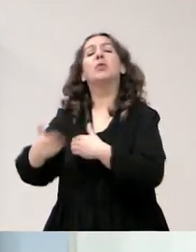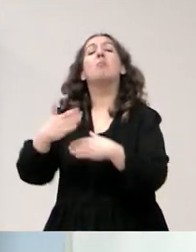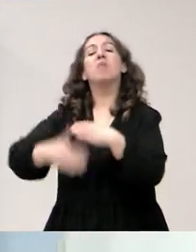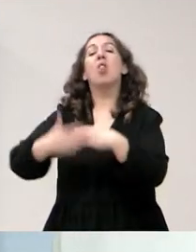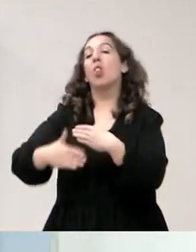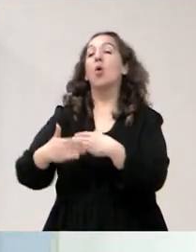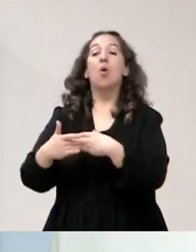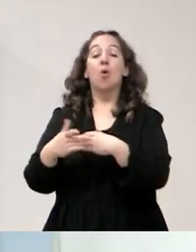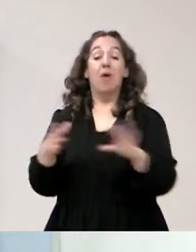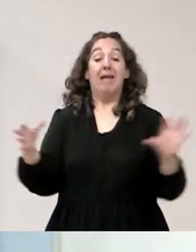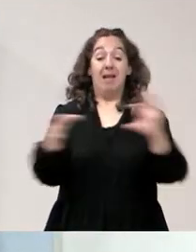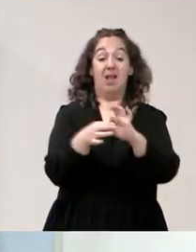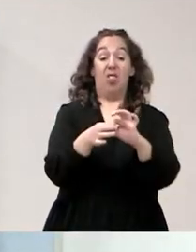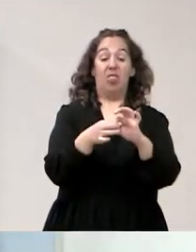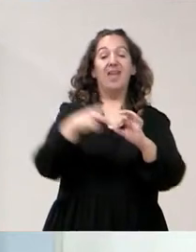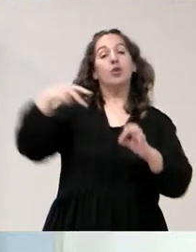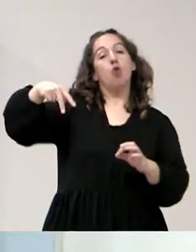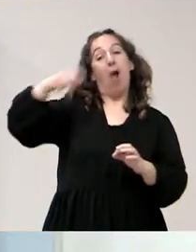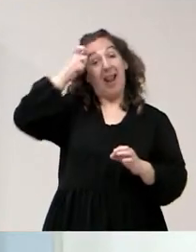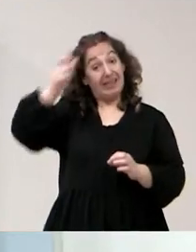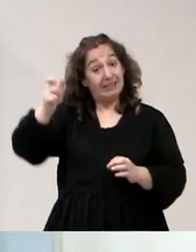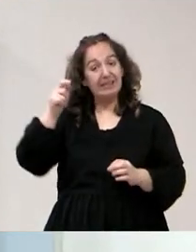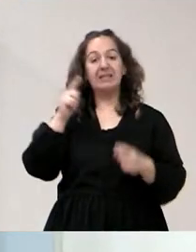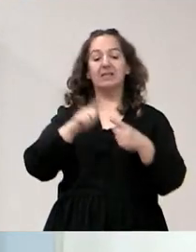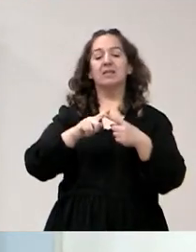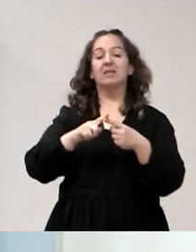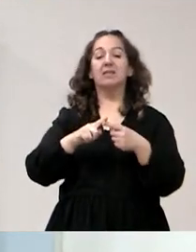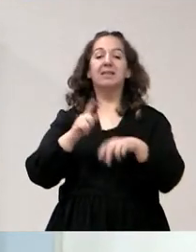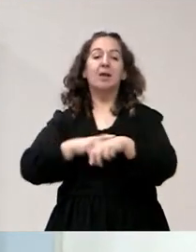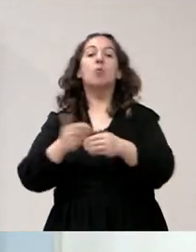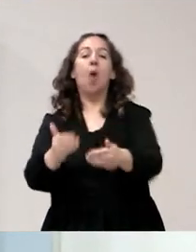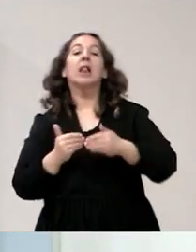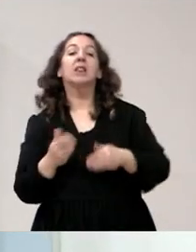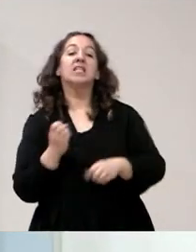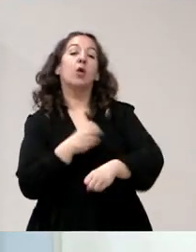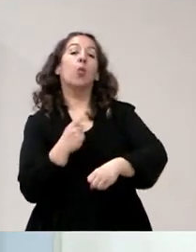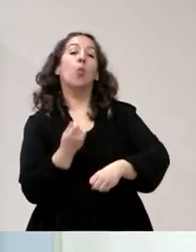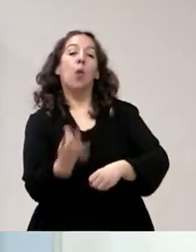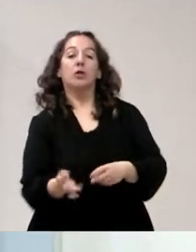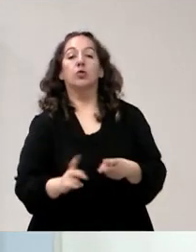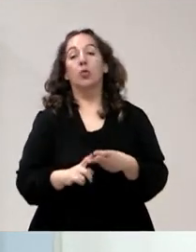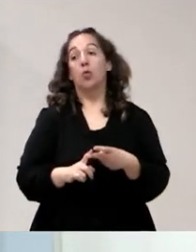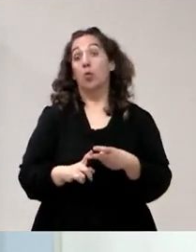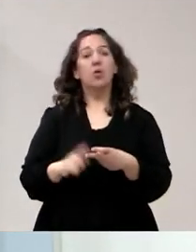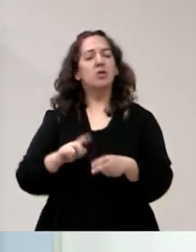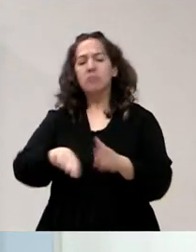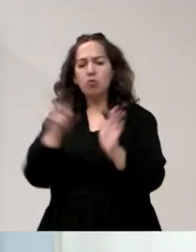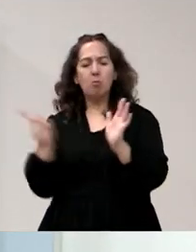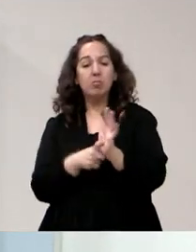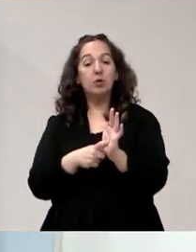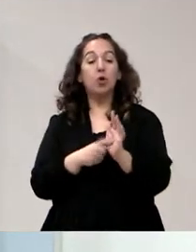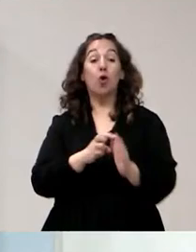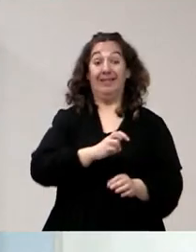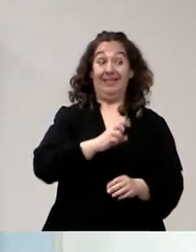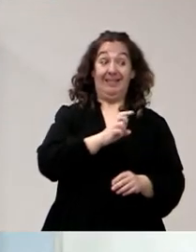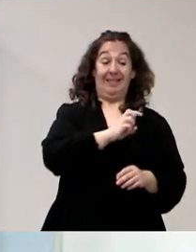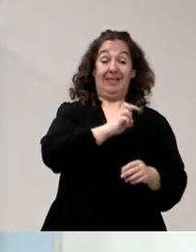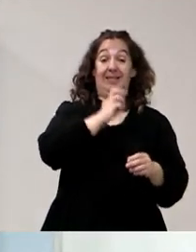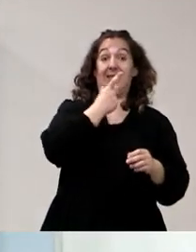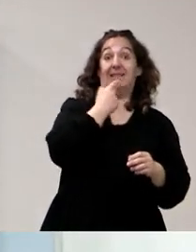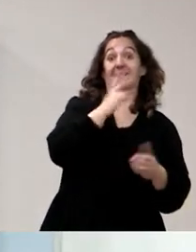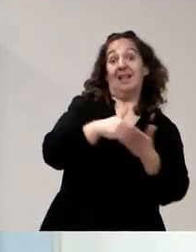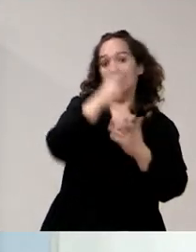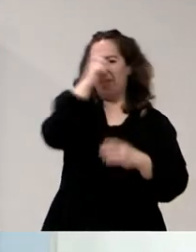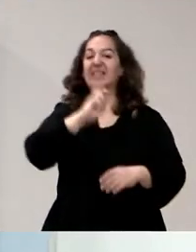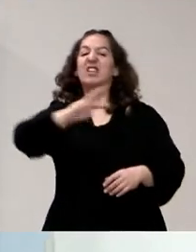estará funcionando el enlace de Nogales Cuánto se ahorrarán tiempos y cuándo estará el completo para hacer en TR horas Santander